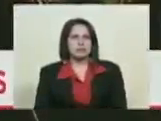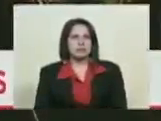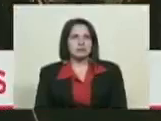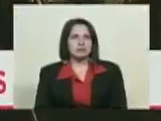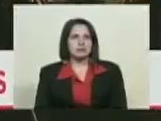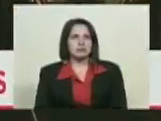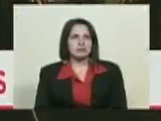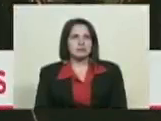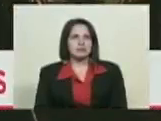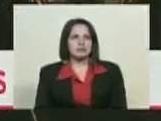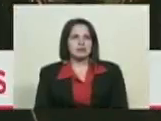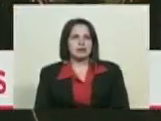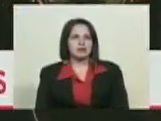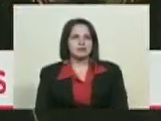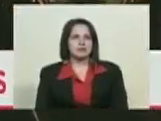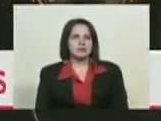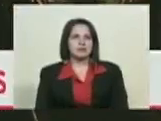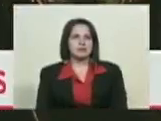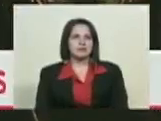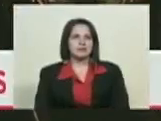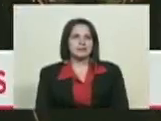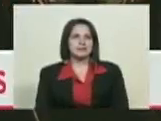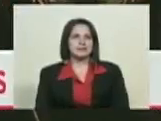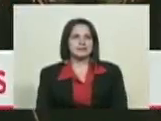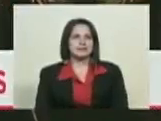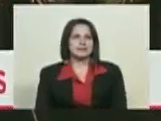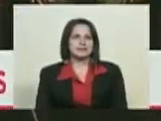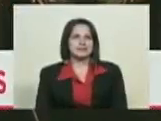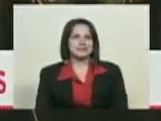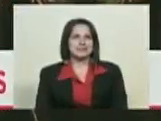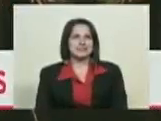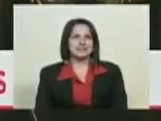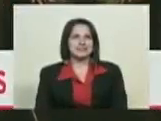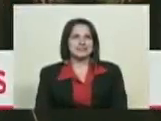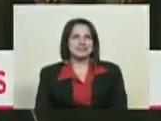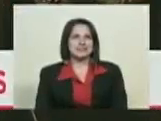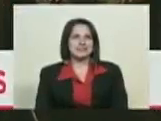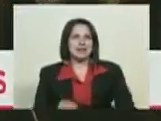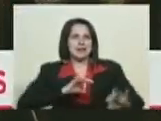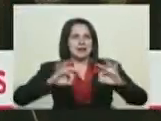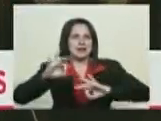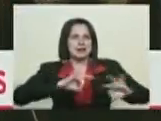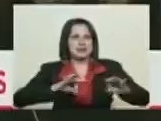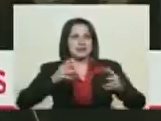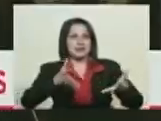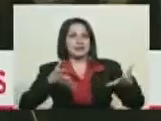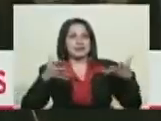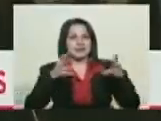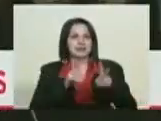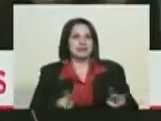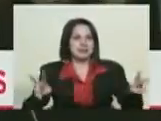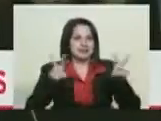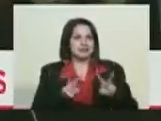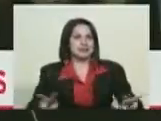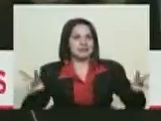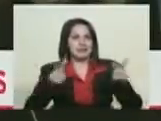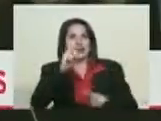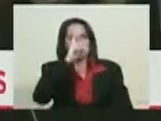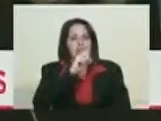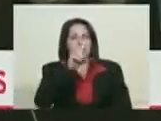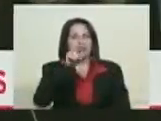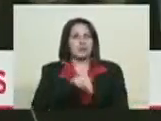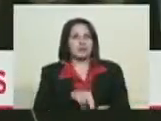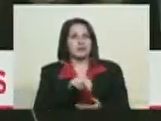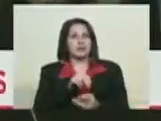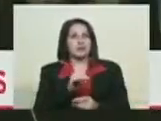Eso jamás va a pasar, porque este pueblo tiene que prepararse para grandes victorias en el año